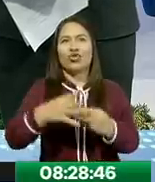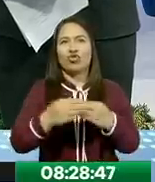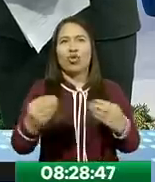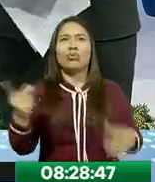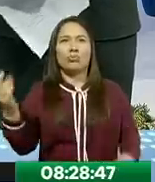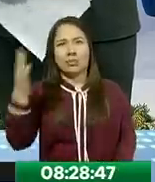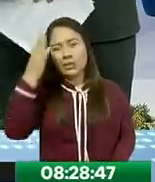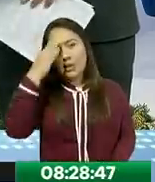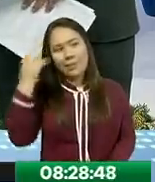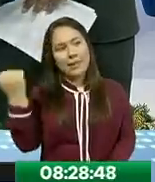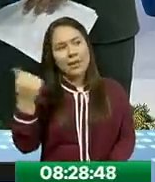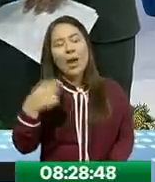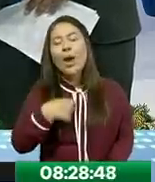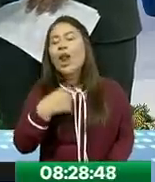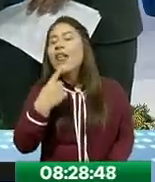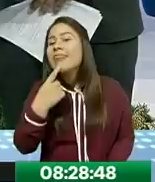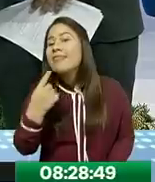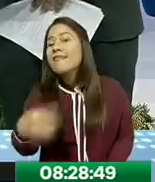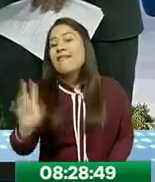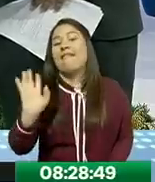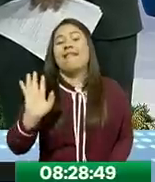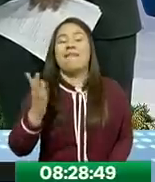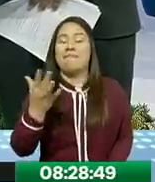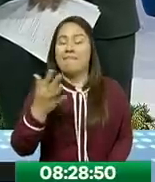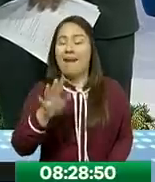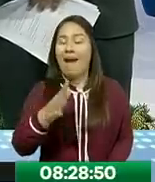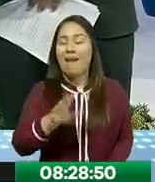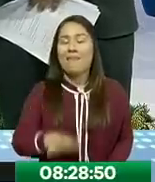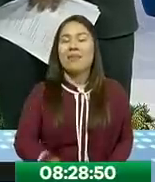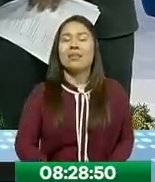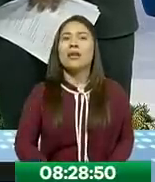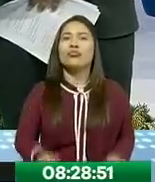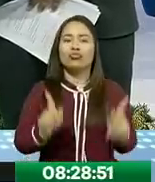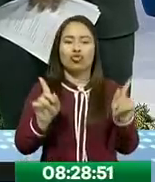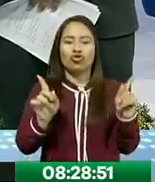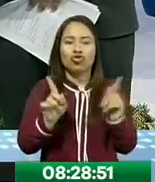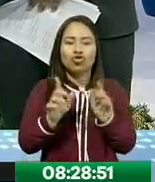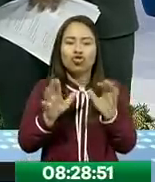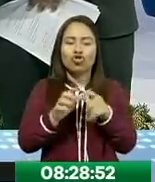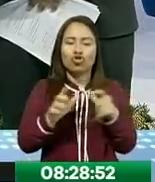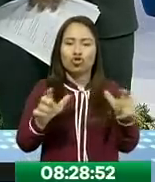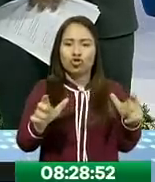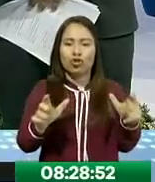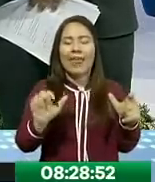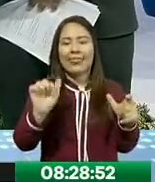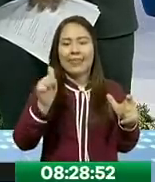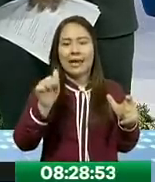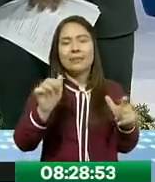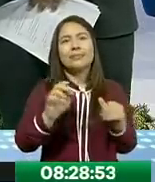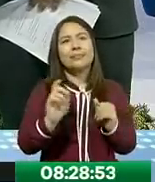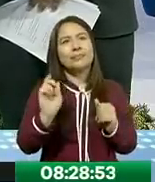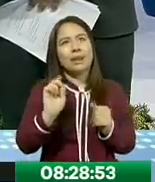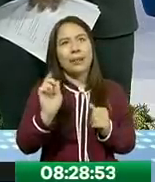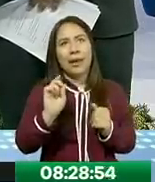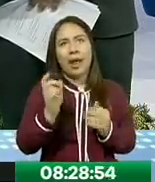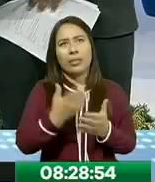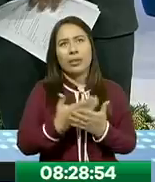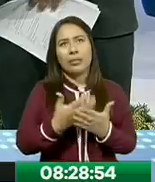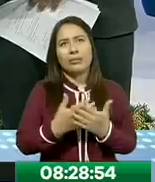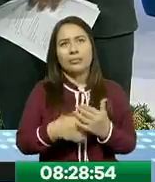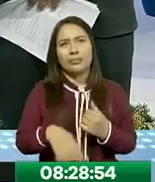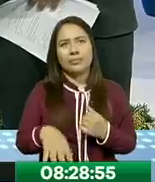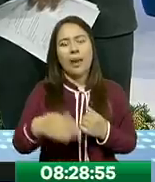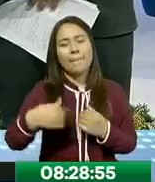ahí está, yo le soplé, por ahí vamos. Pero la piernita más pequeña, ¿cuántas libras tiene? La de 10 libras, la más económica. De ahí